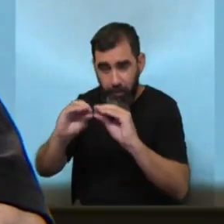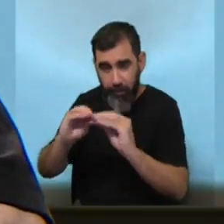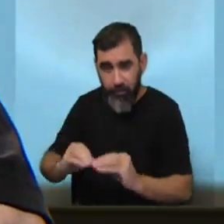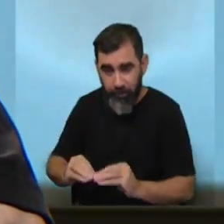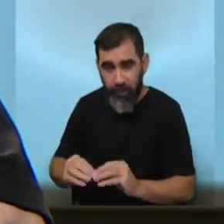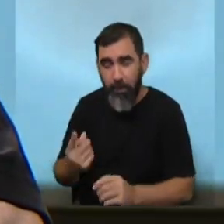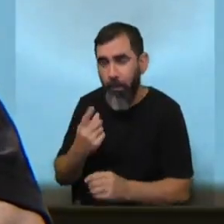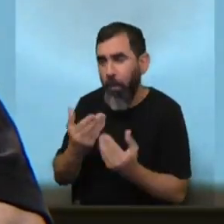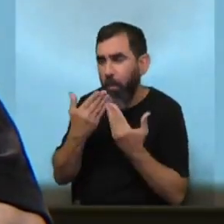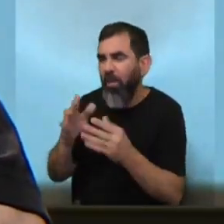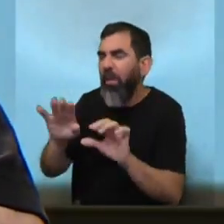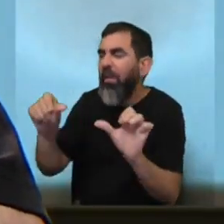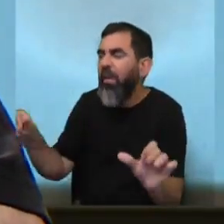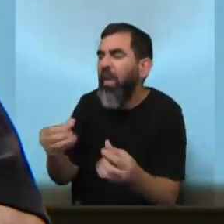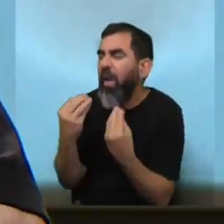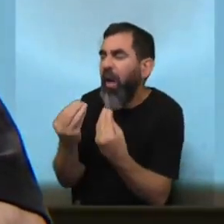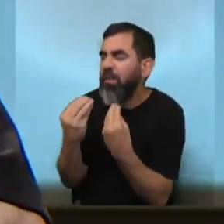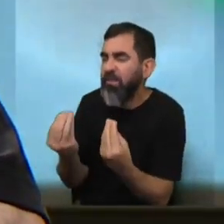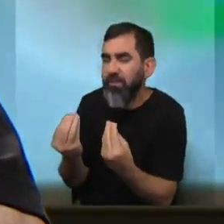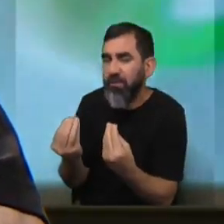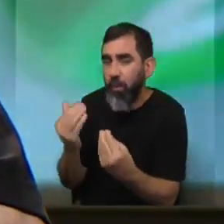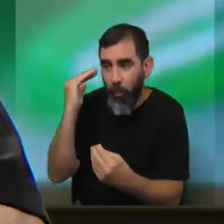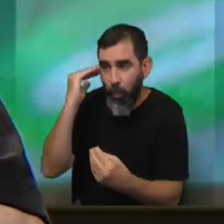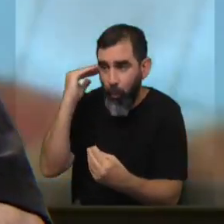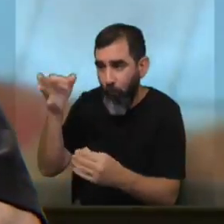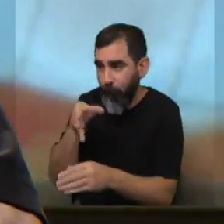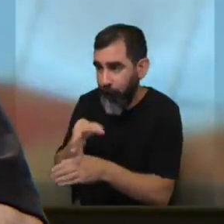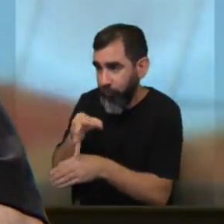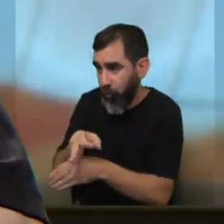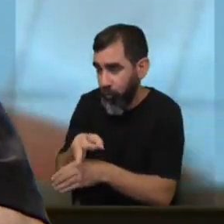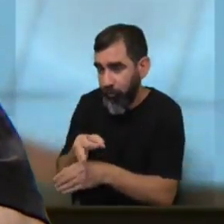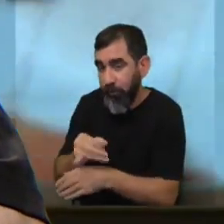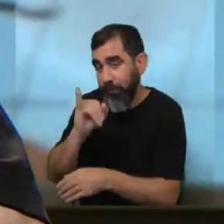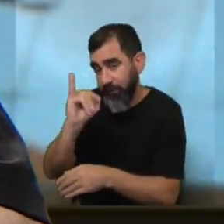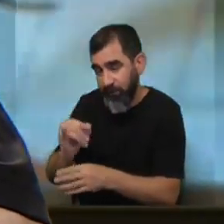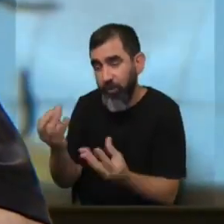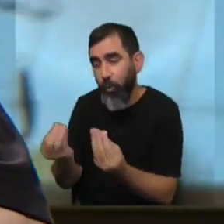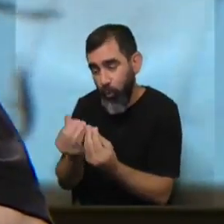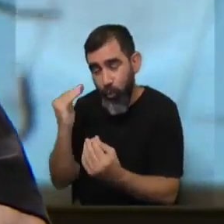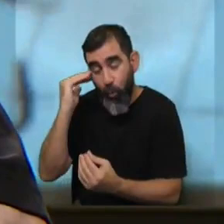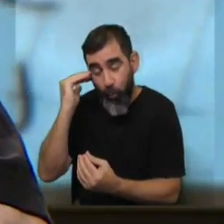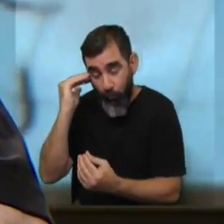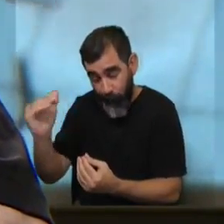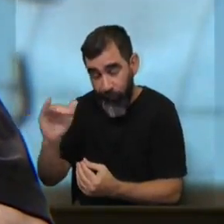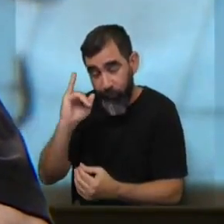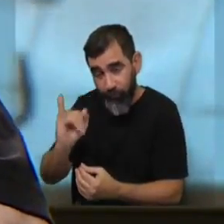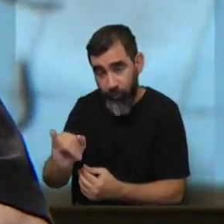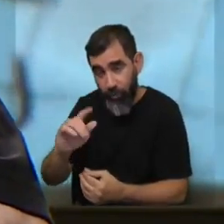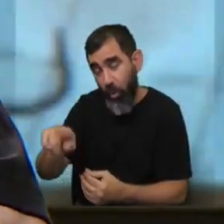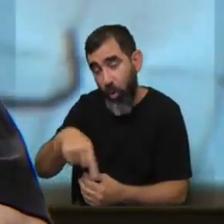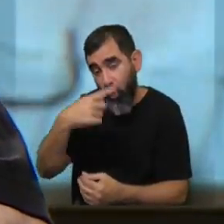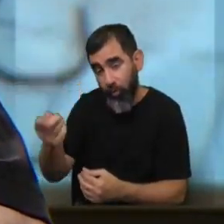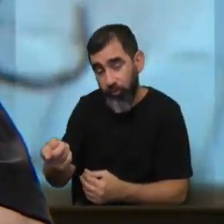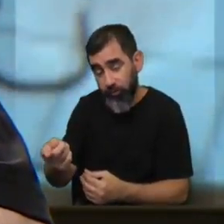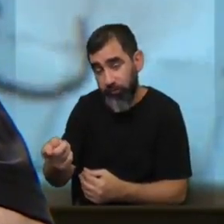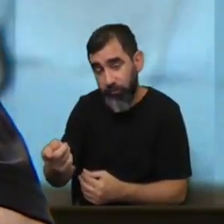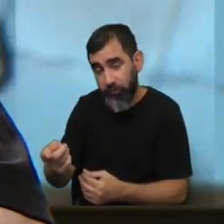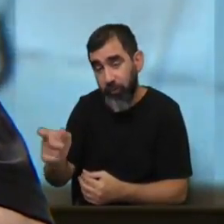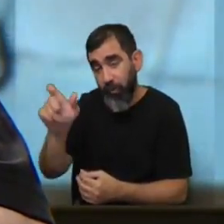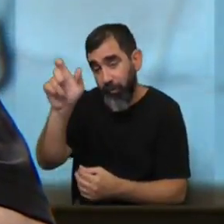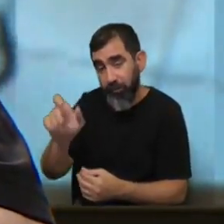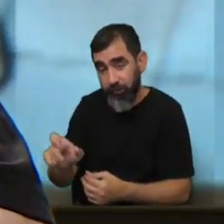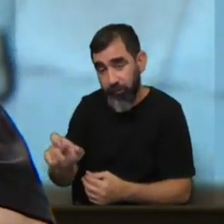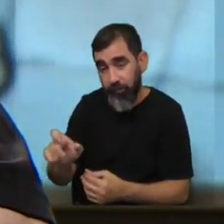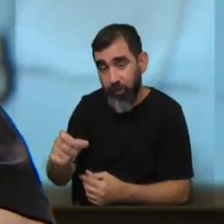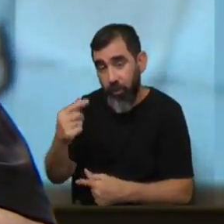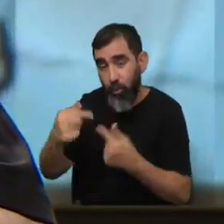primero que te pregunta es, ¿qué hace un matemático? Claro. ¿Sos profesor? Bueno, sí, mucha gente es profesora, otra gente se dedica a